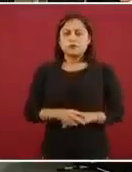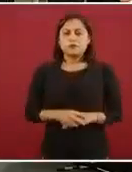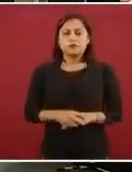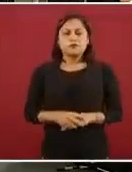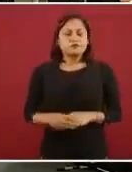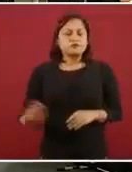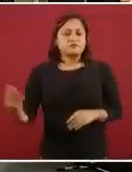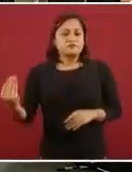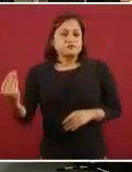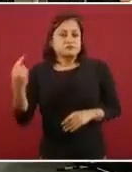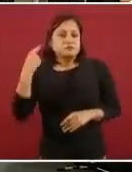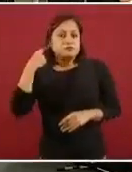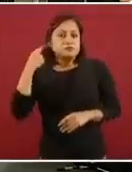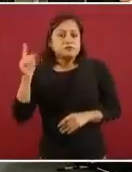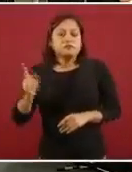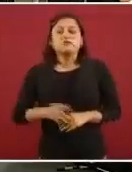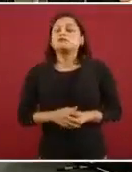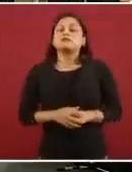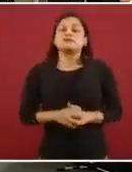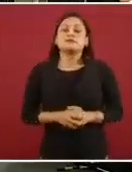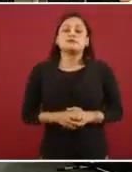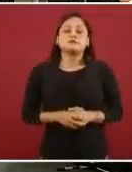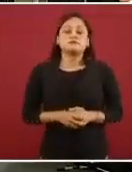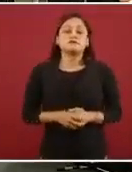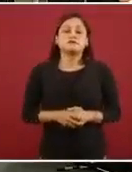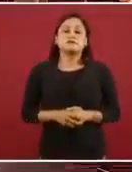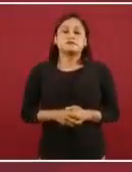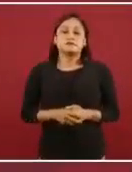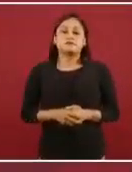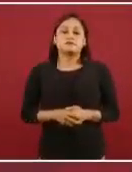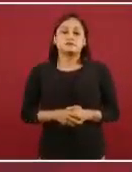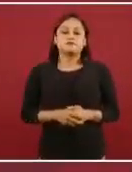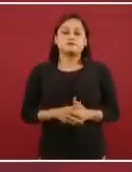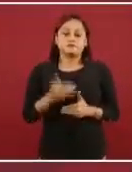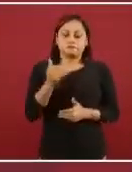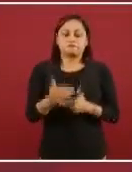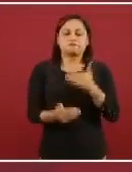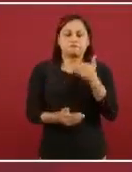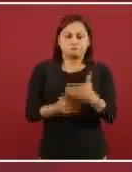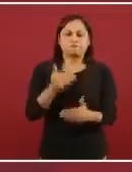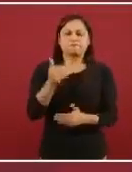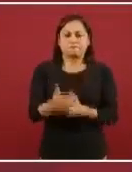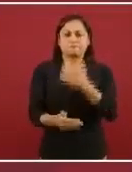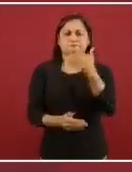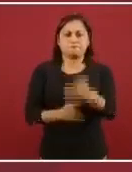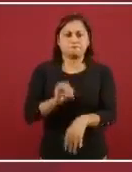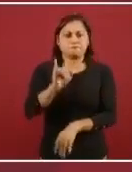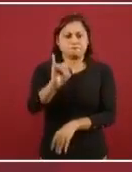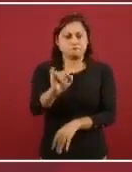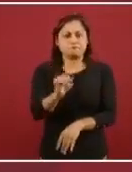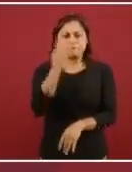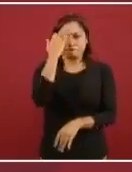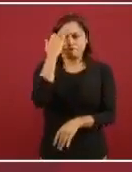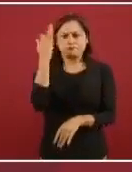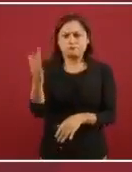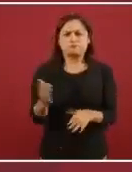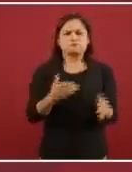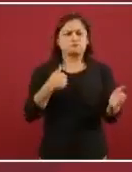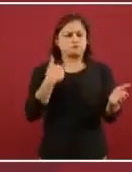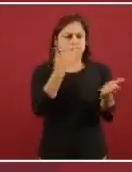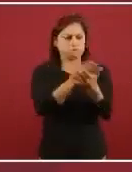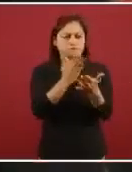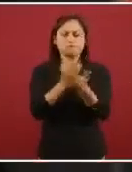periódicamente o solamente por esta ocasión? Periódicamente, sí, sí, sí, sí,